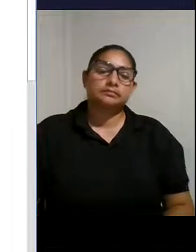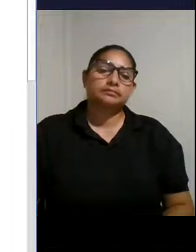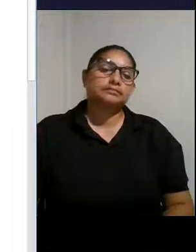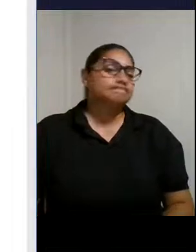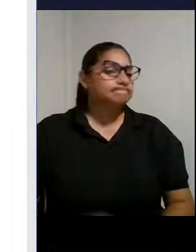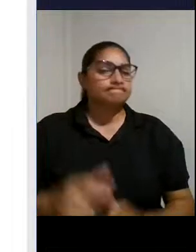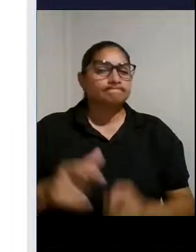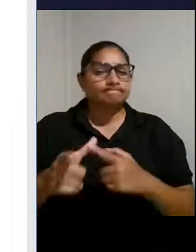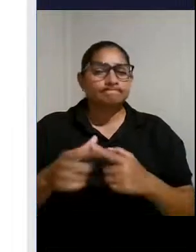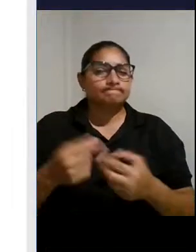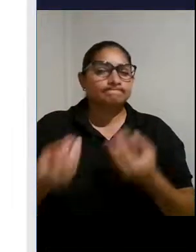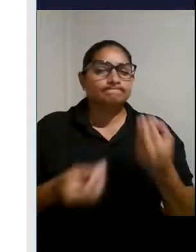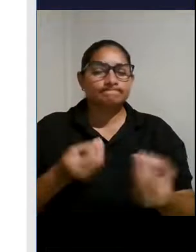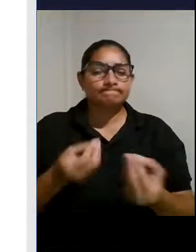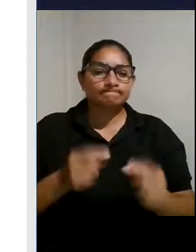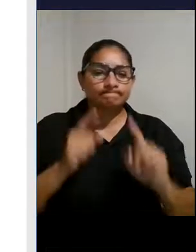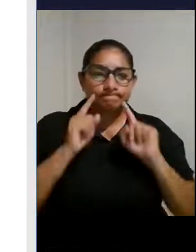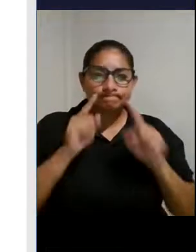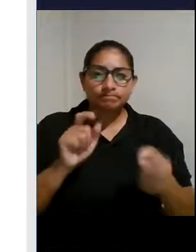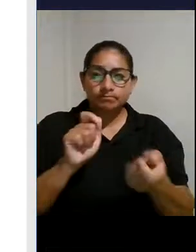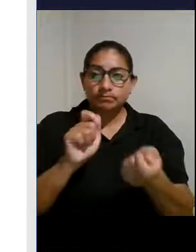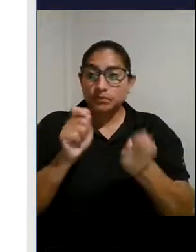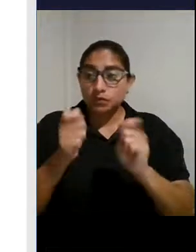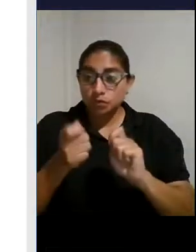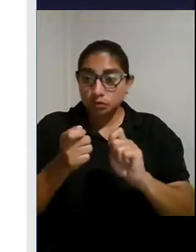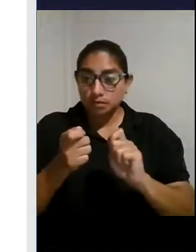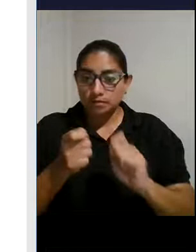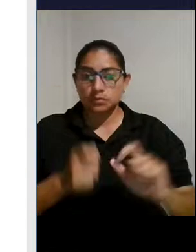nosotros hacemos para ver cuál es el cambio en los costos